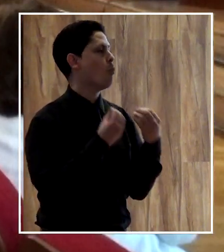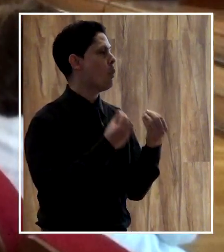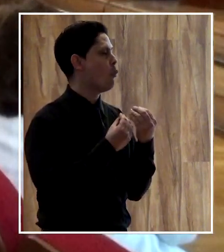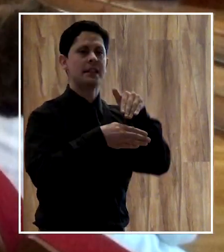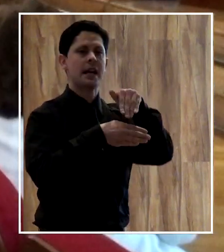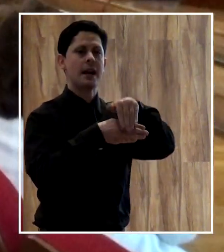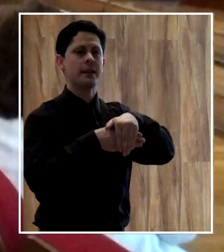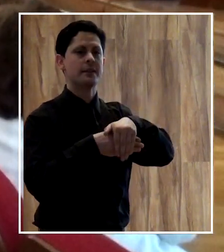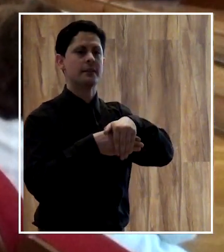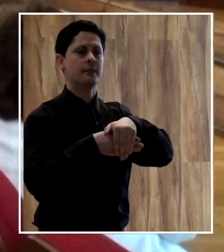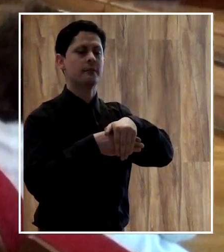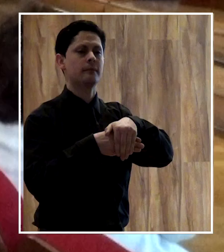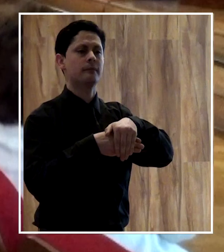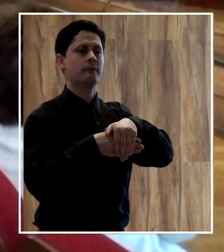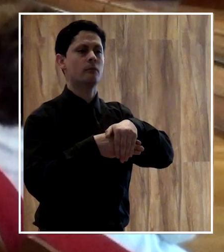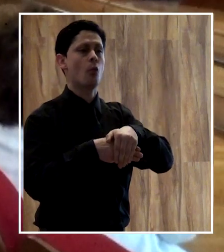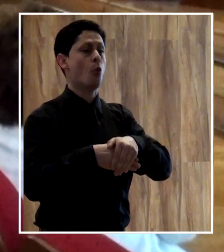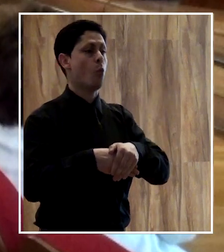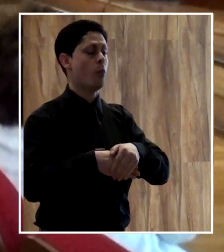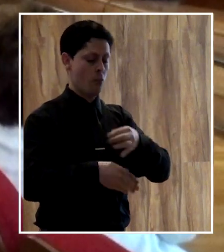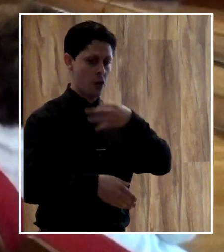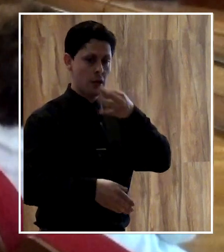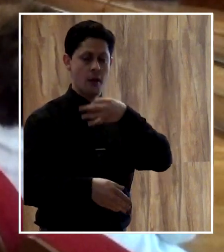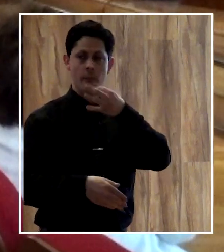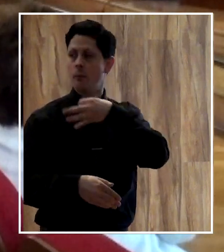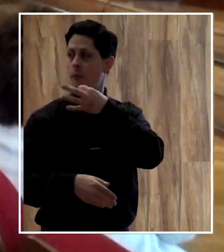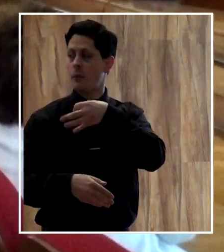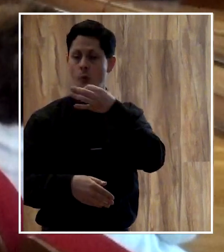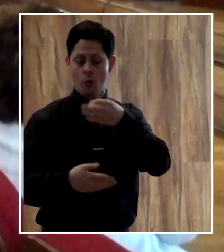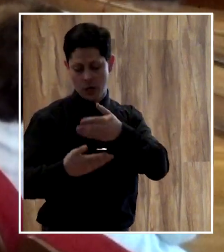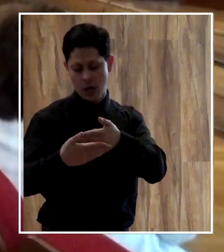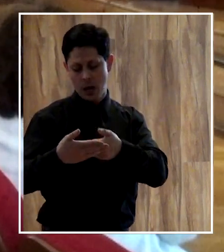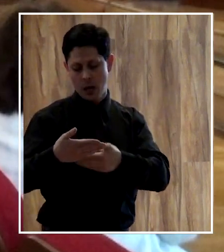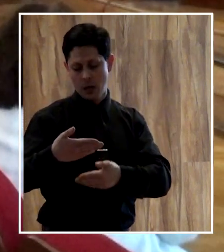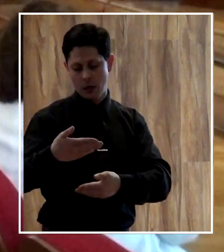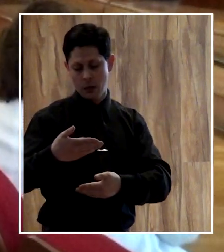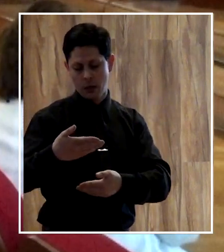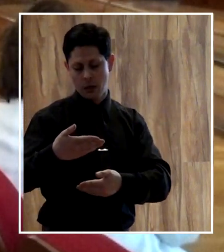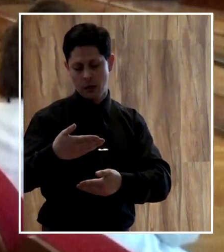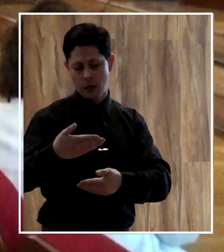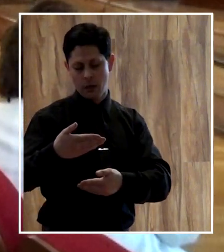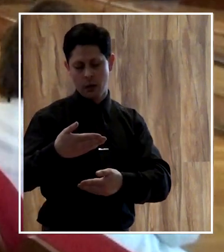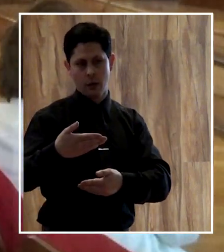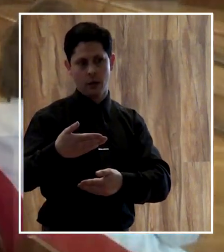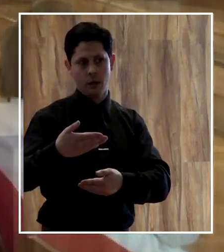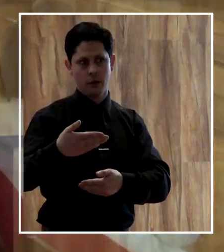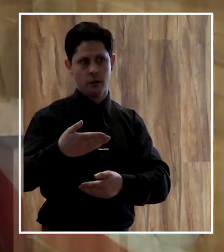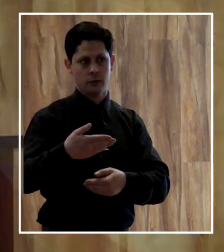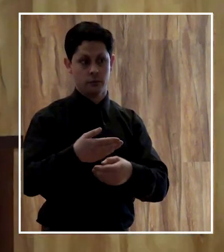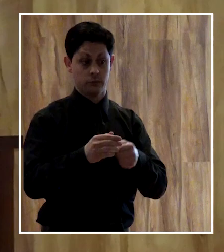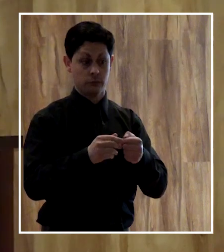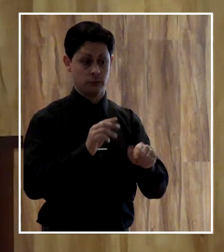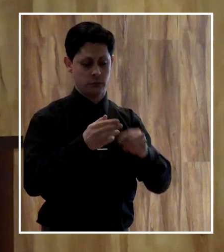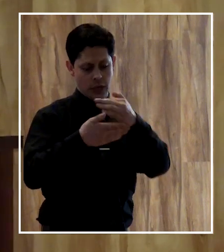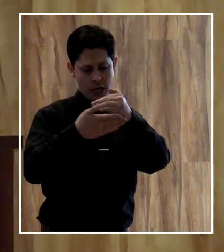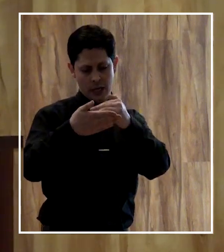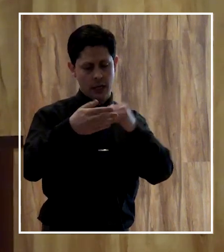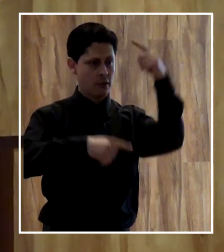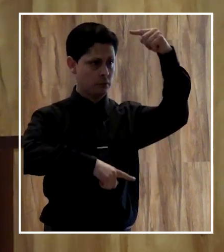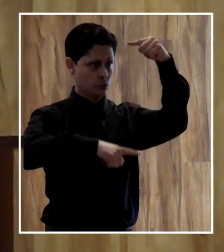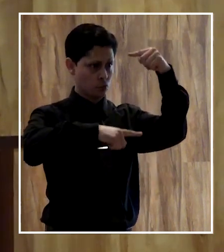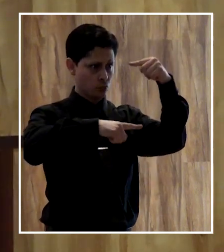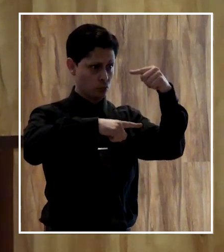Muy buenas tardes. Voy a proceder a dar lectura al resuelvo, no a la resolución